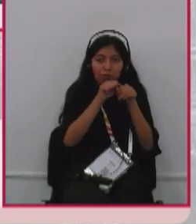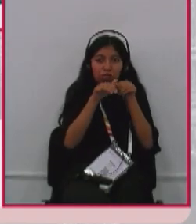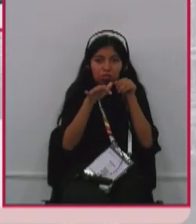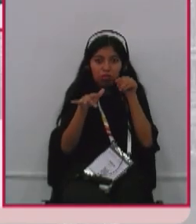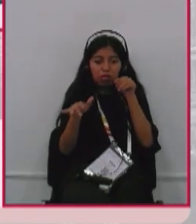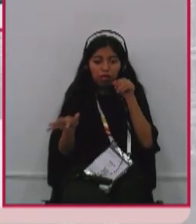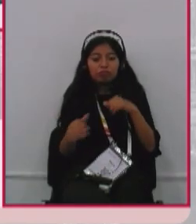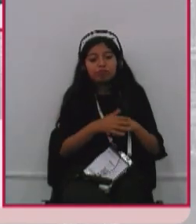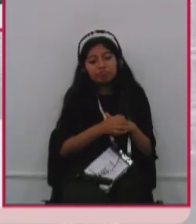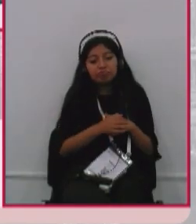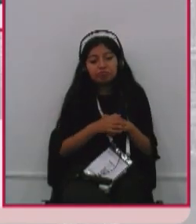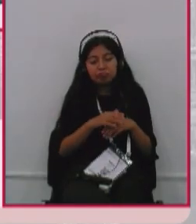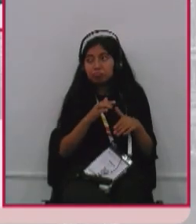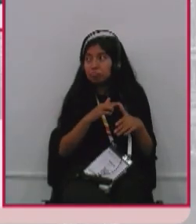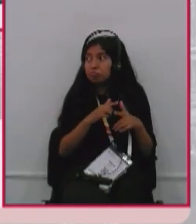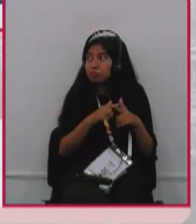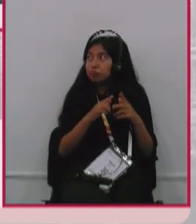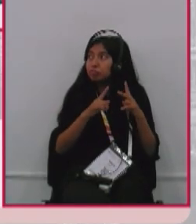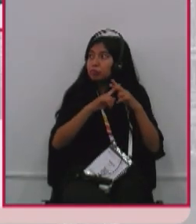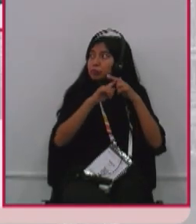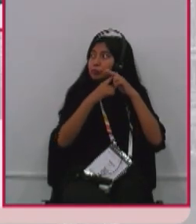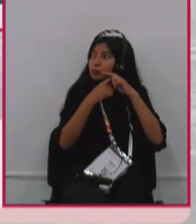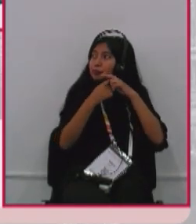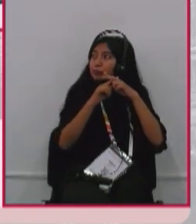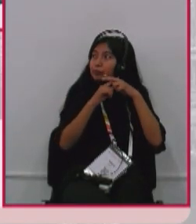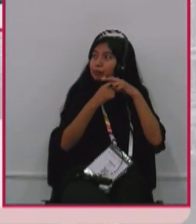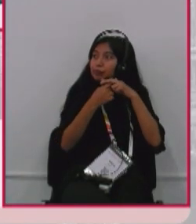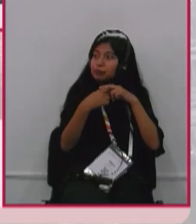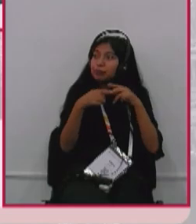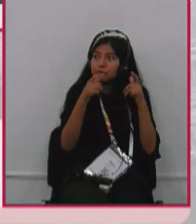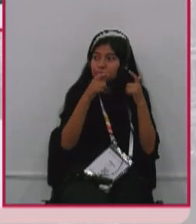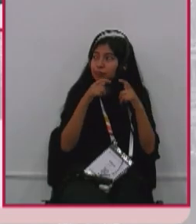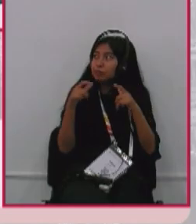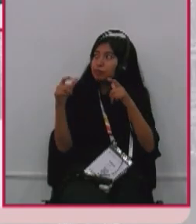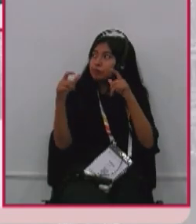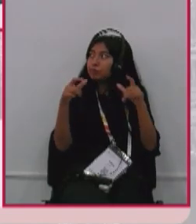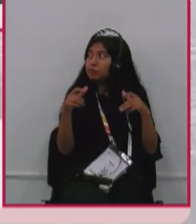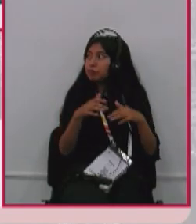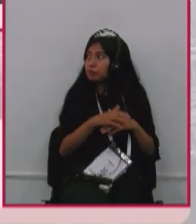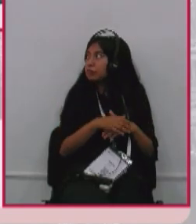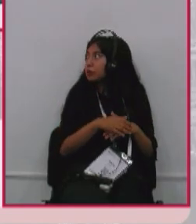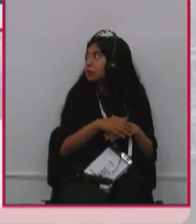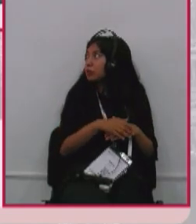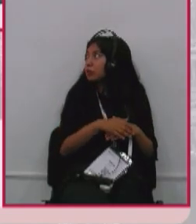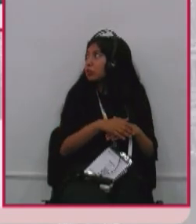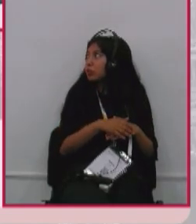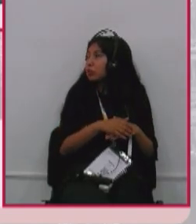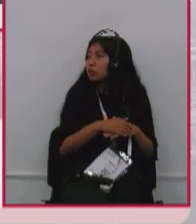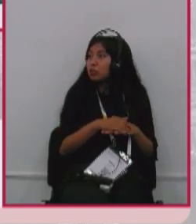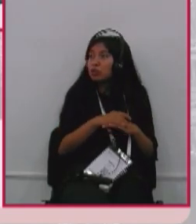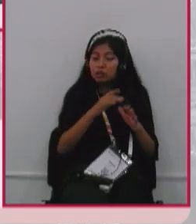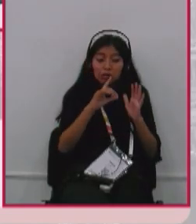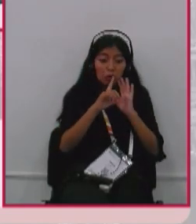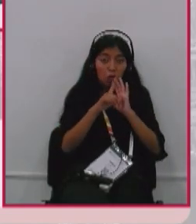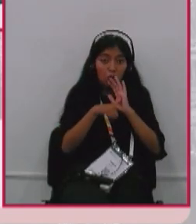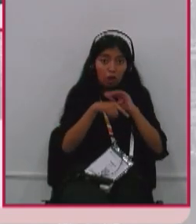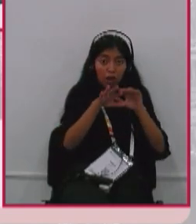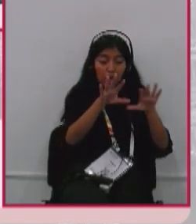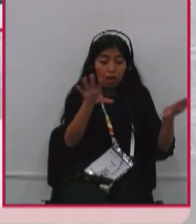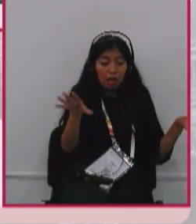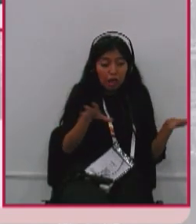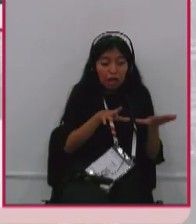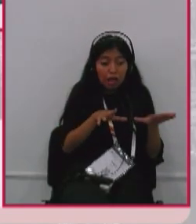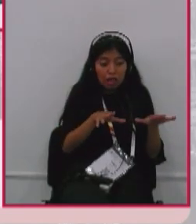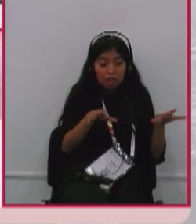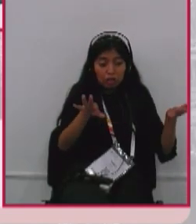¿no? Empezamos a colocar algunos controles para las zonas de relave que tenemos en un pad de la Kin 1